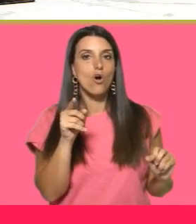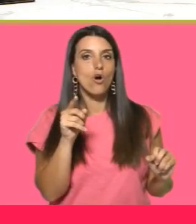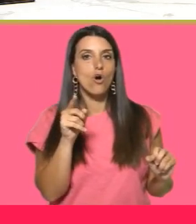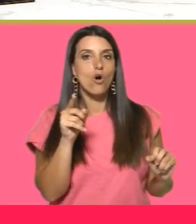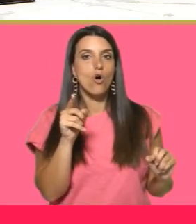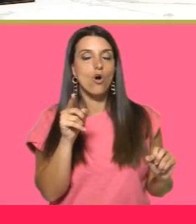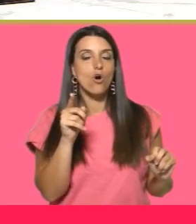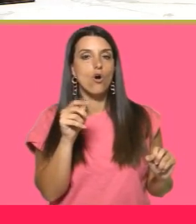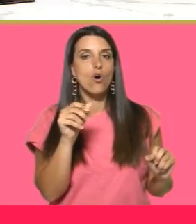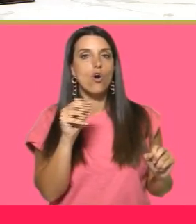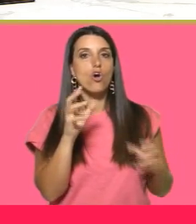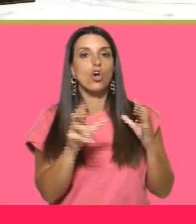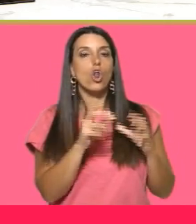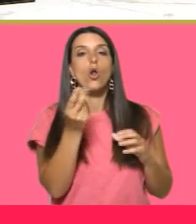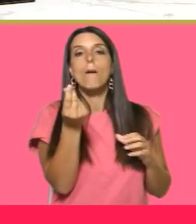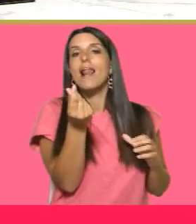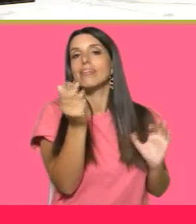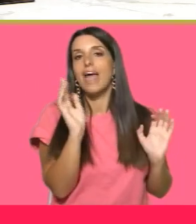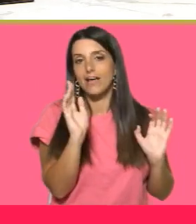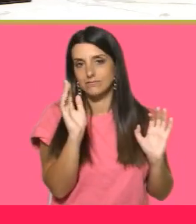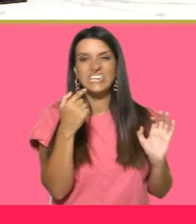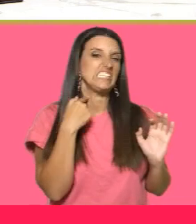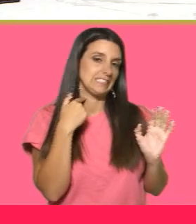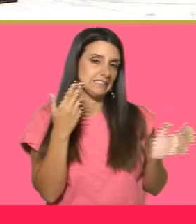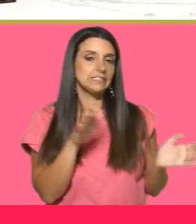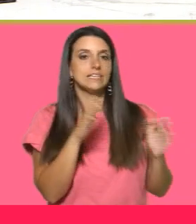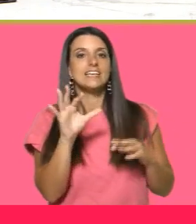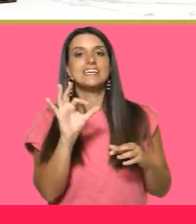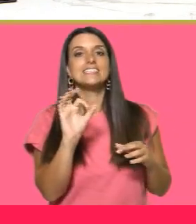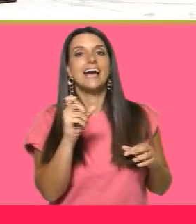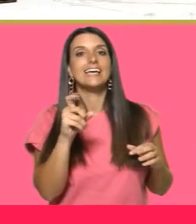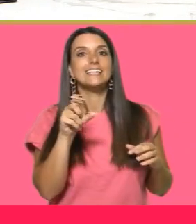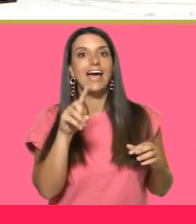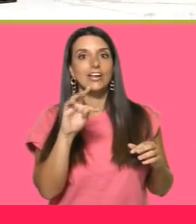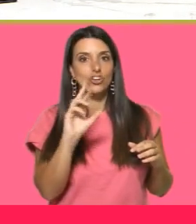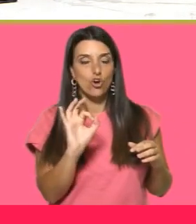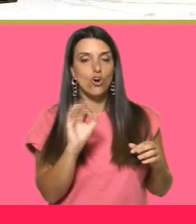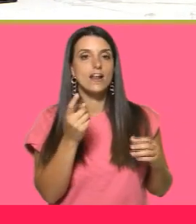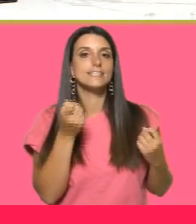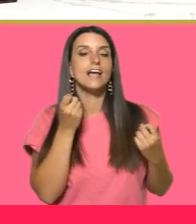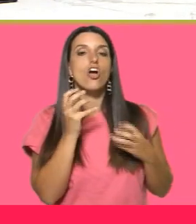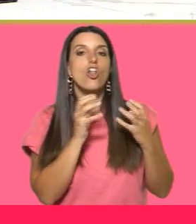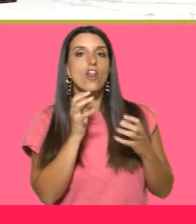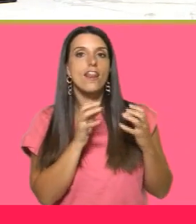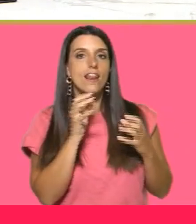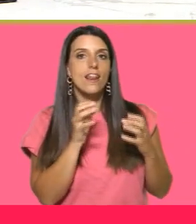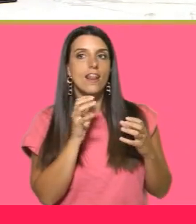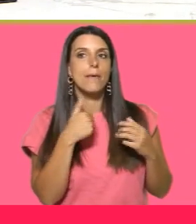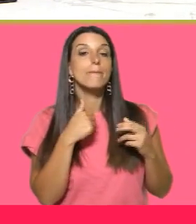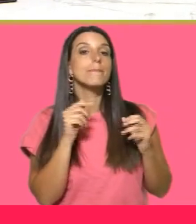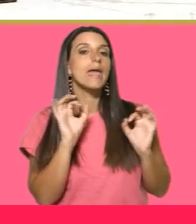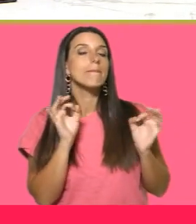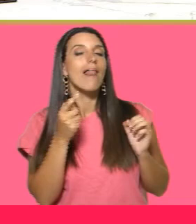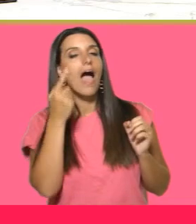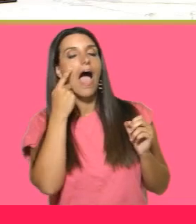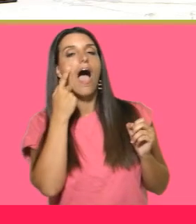ayudar a Escorpio, color plata. Bien. Escorpio. Sagitario. Sagitario tienen que utilizar... Mi hermana es Sagitario, a